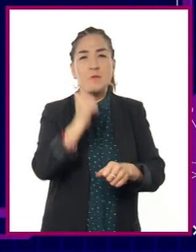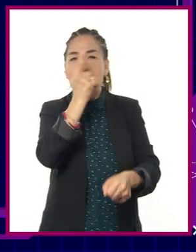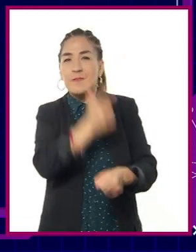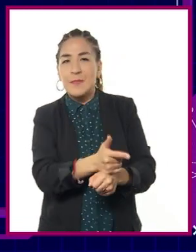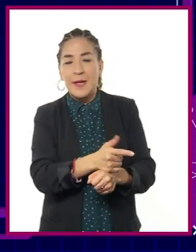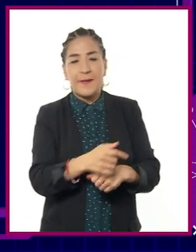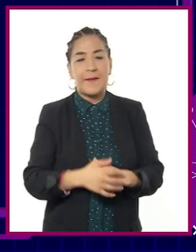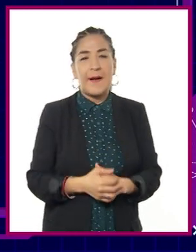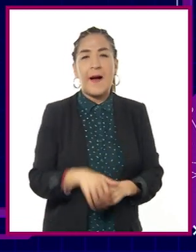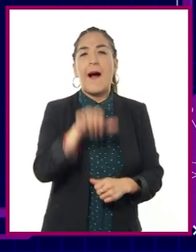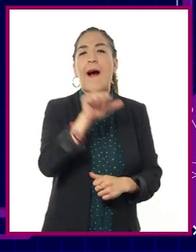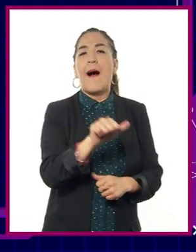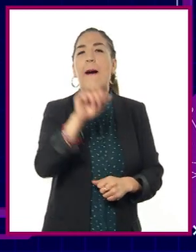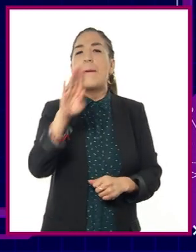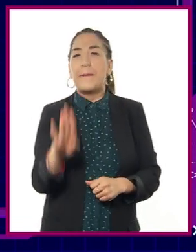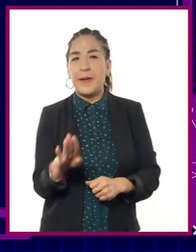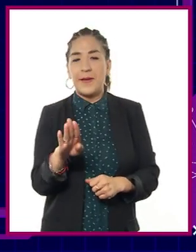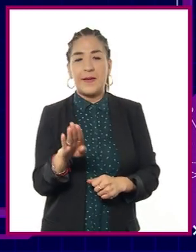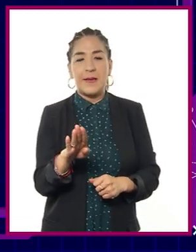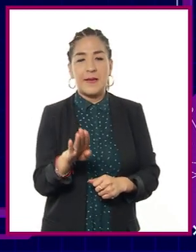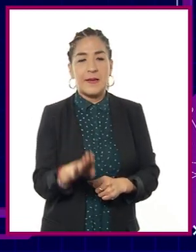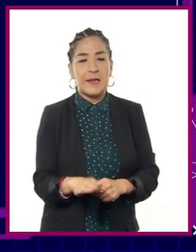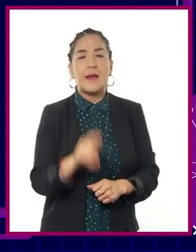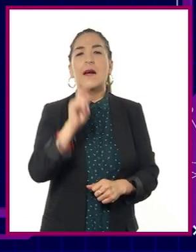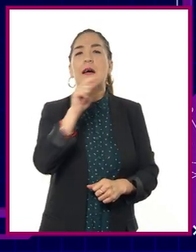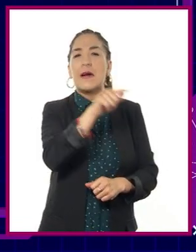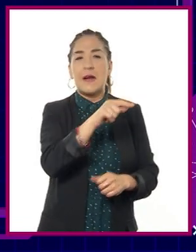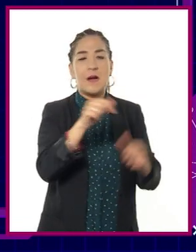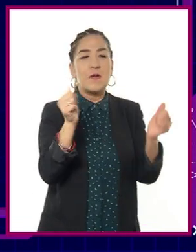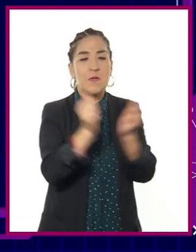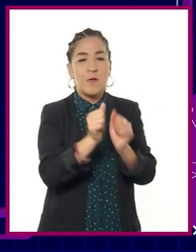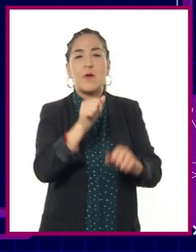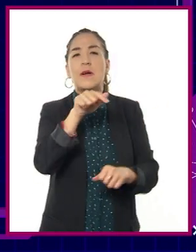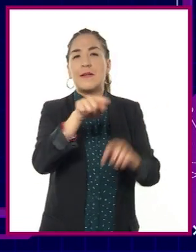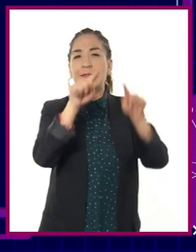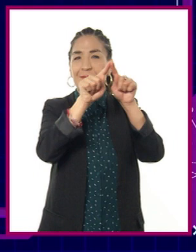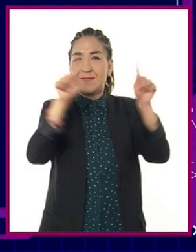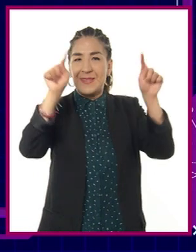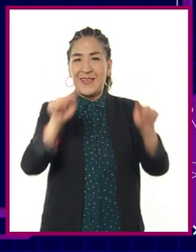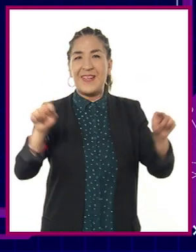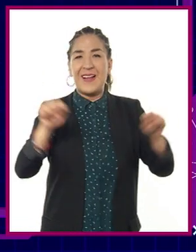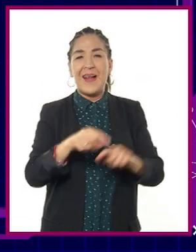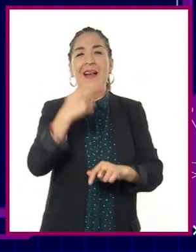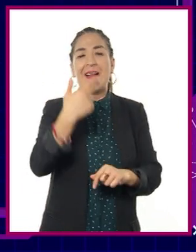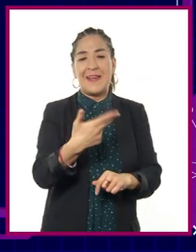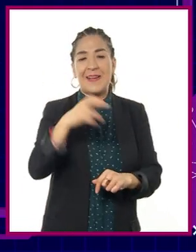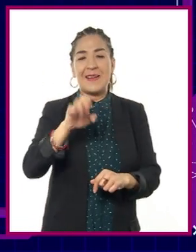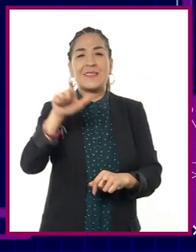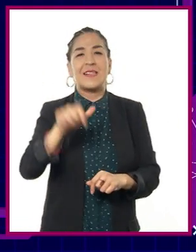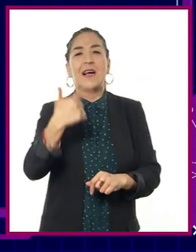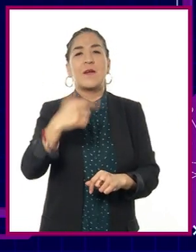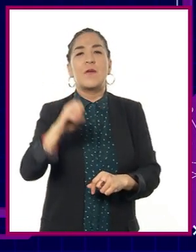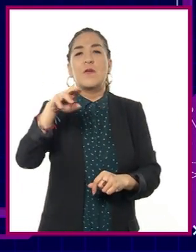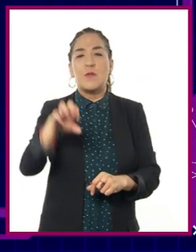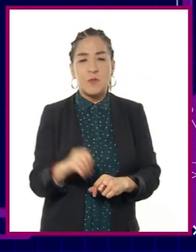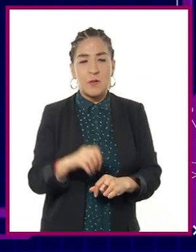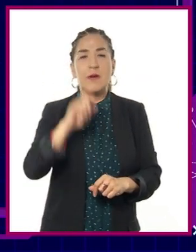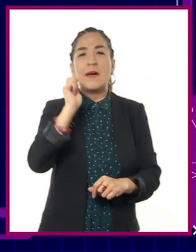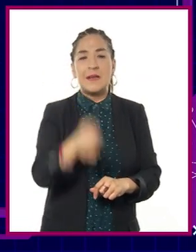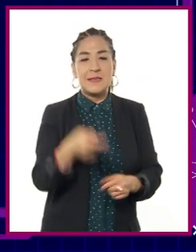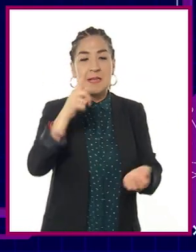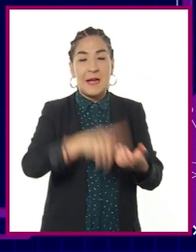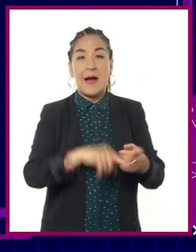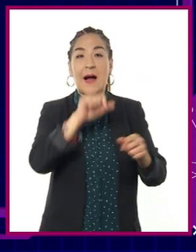el segmento AB con respecto al hexágono y a la circunferencia. AB en